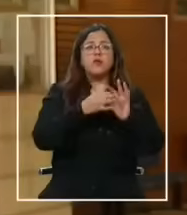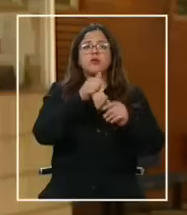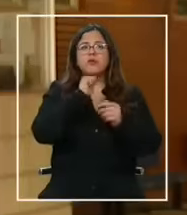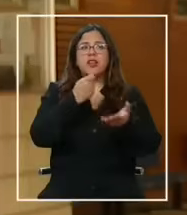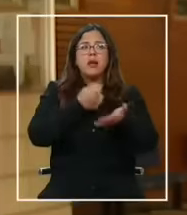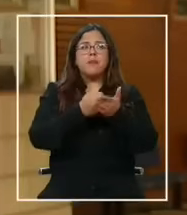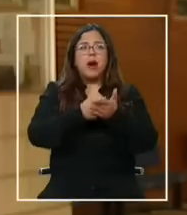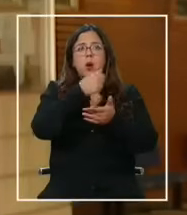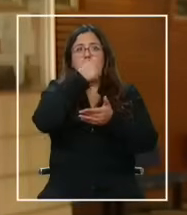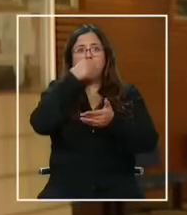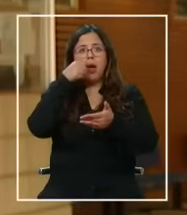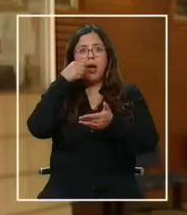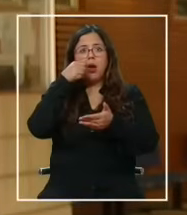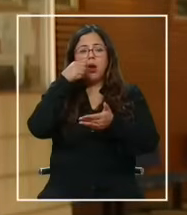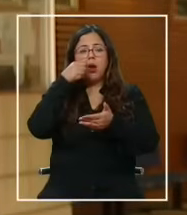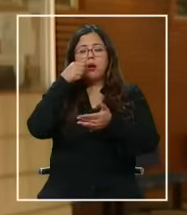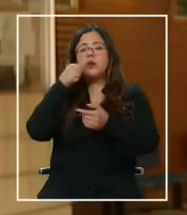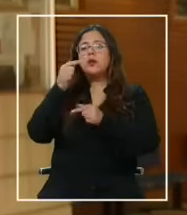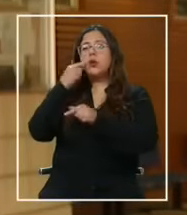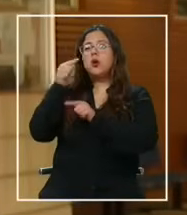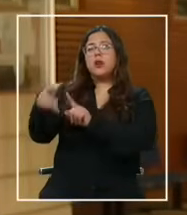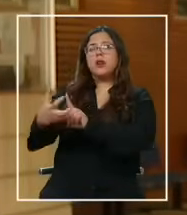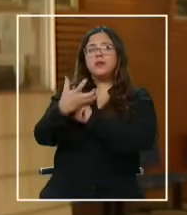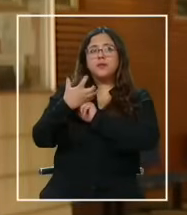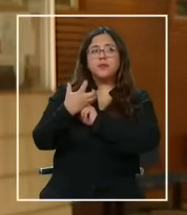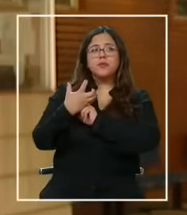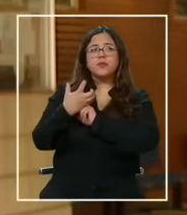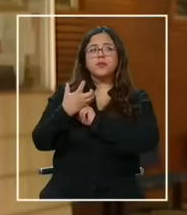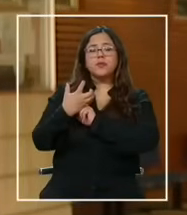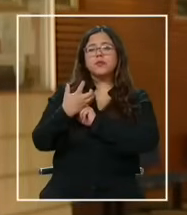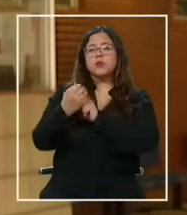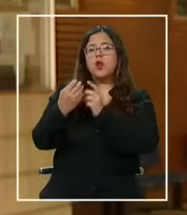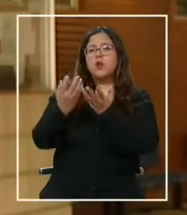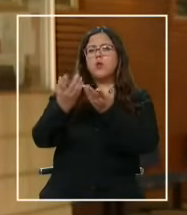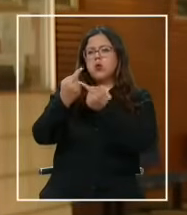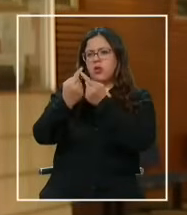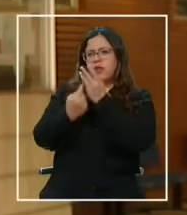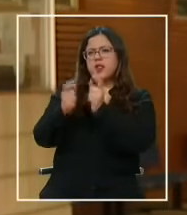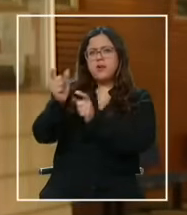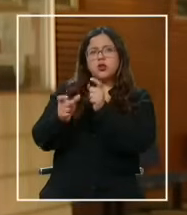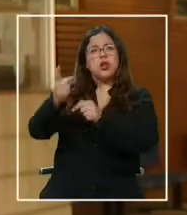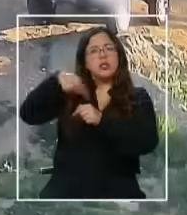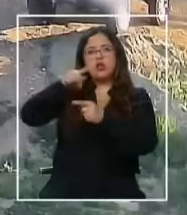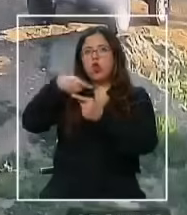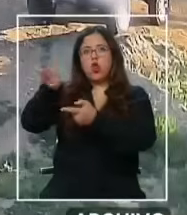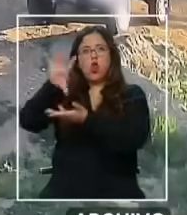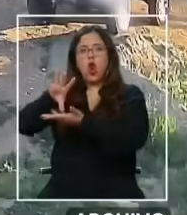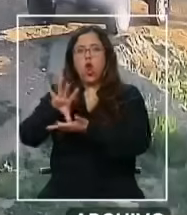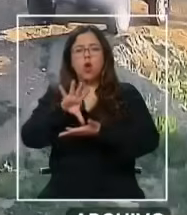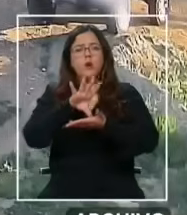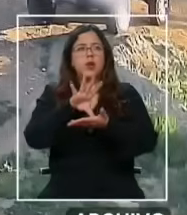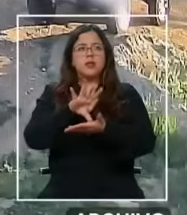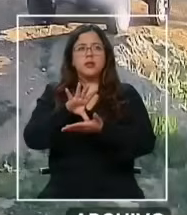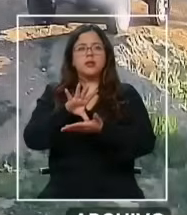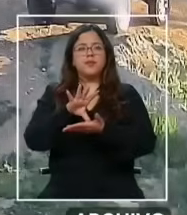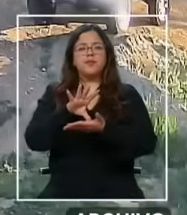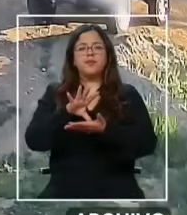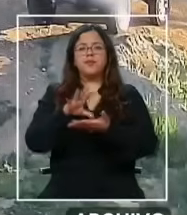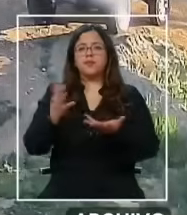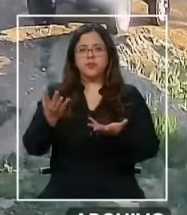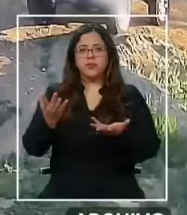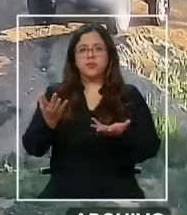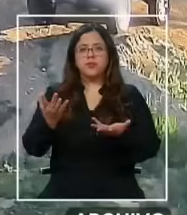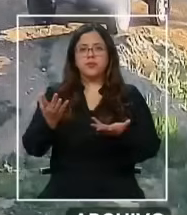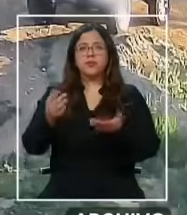fue secuestrado por una por una una importante cantidad de personas siempre fueron extranjeros e y que la